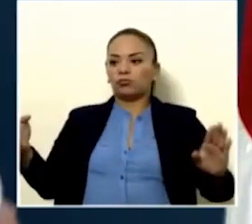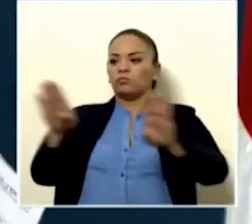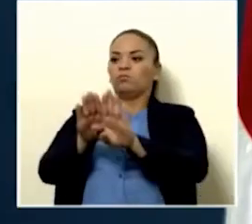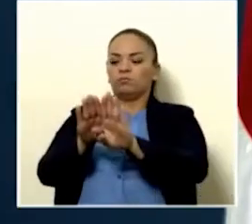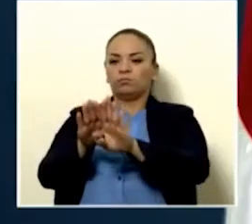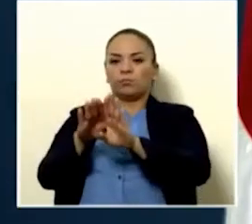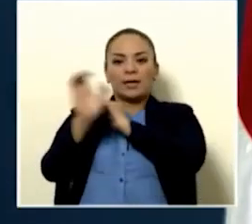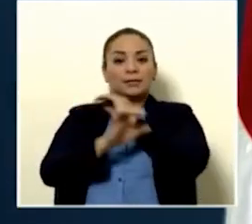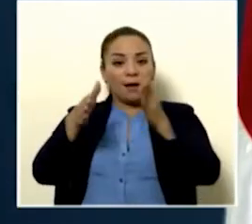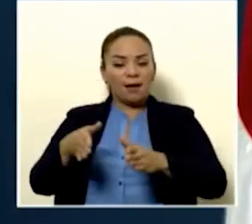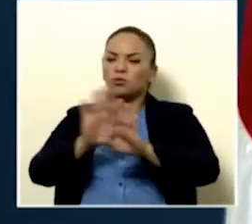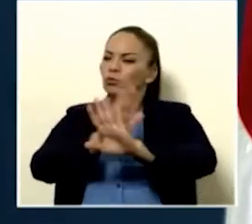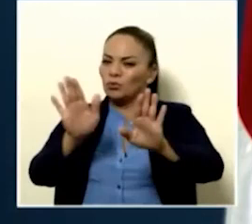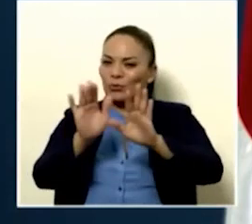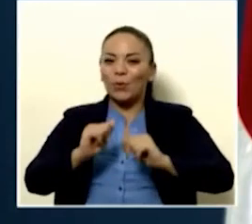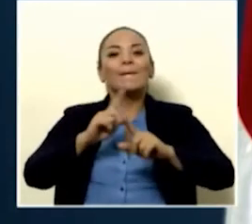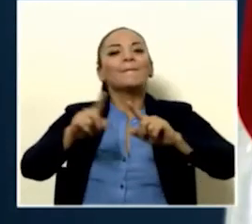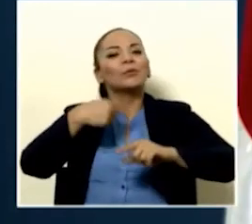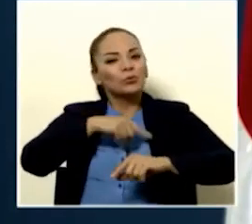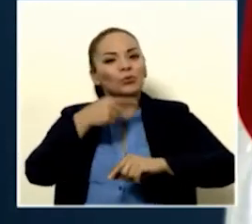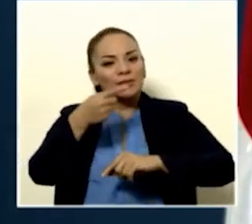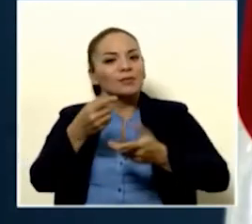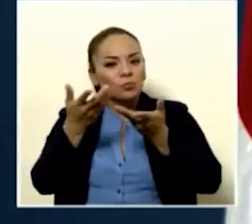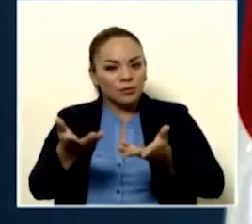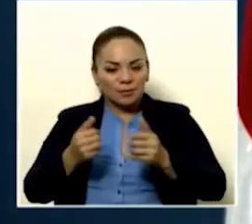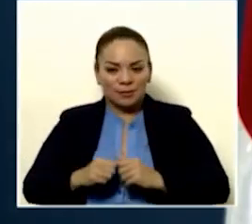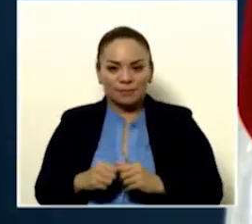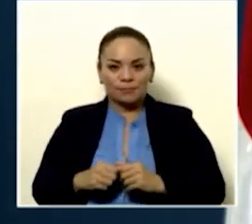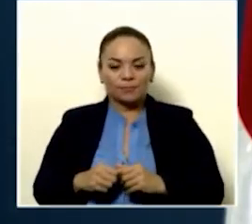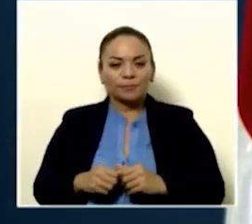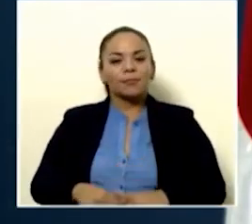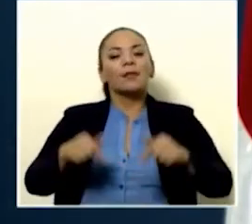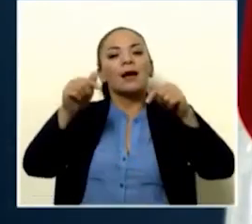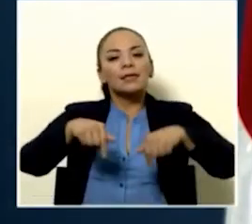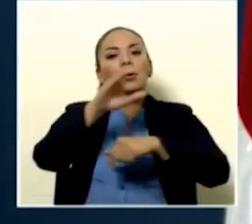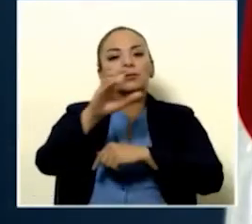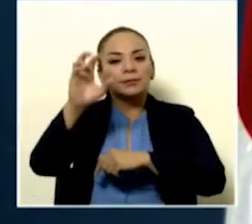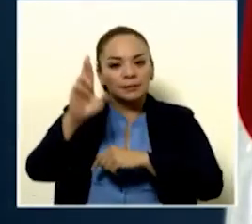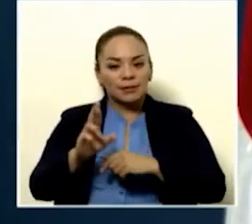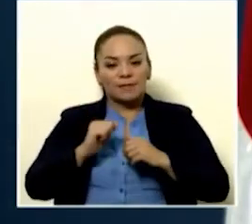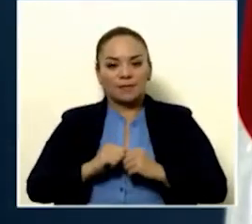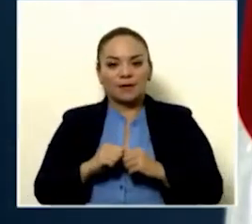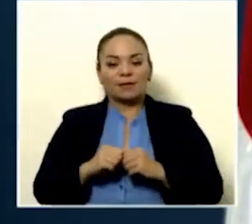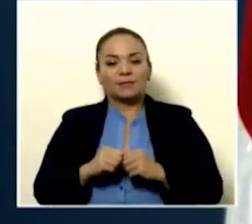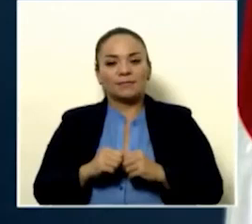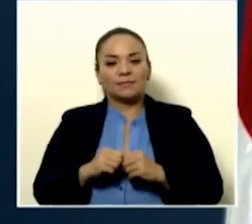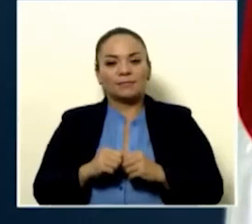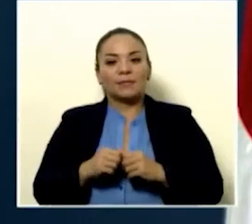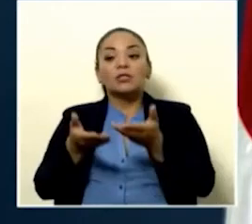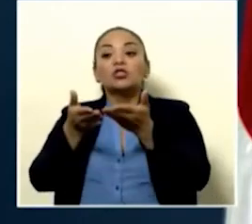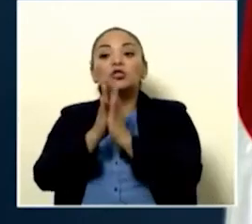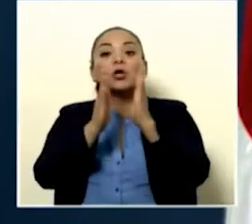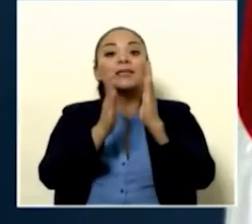estamos diciendo es que en Costa Rica las